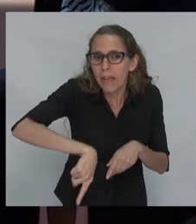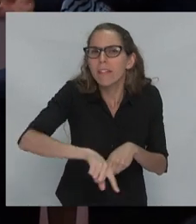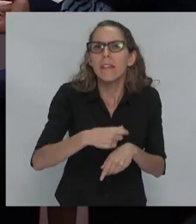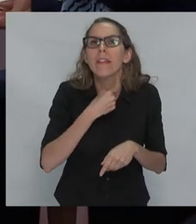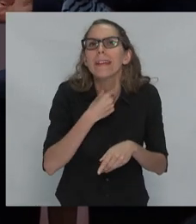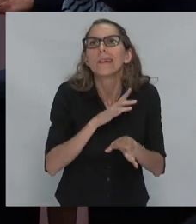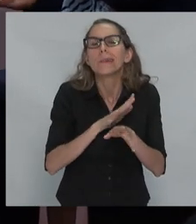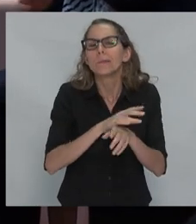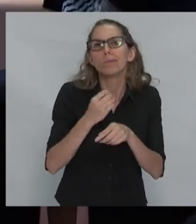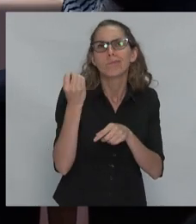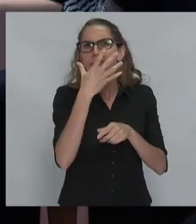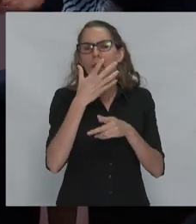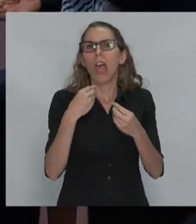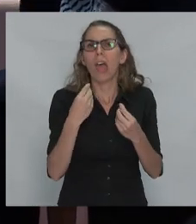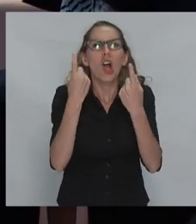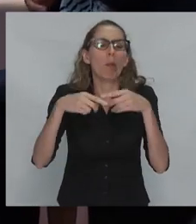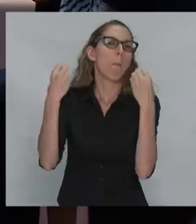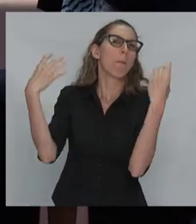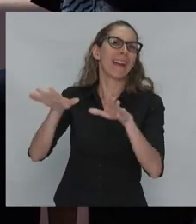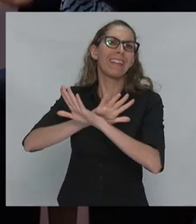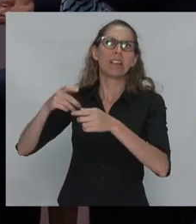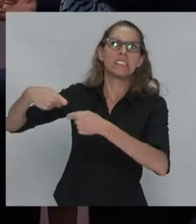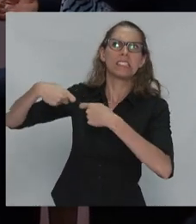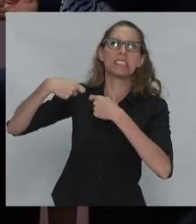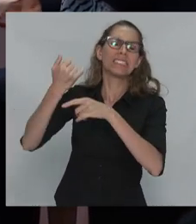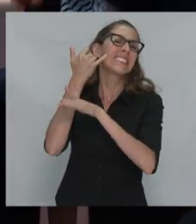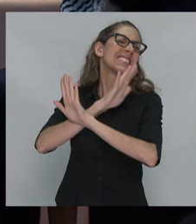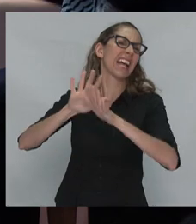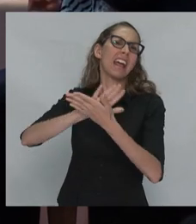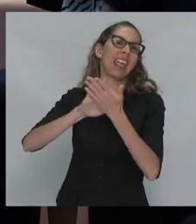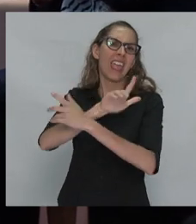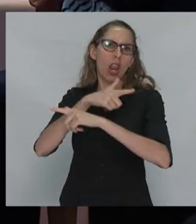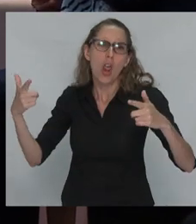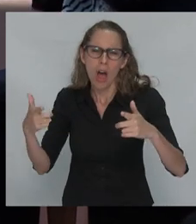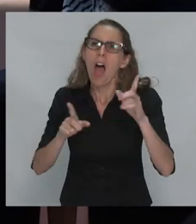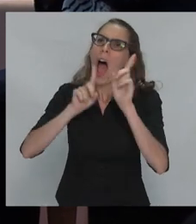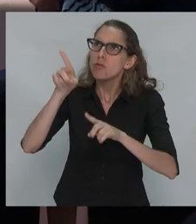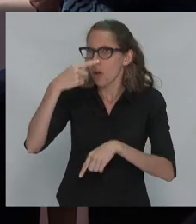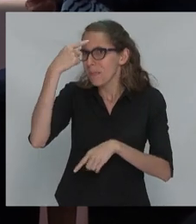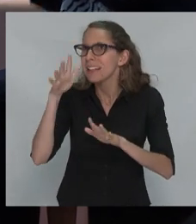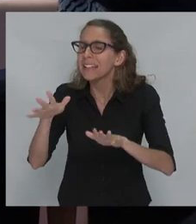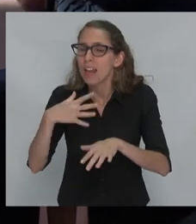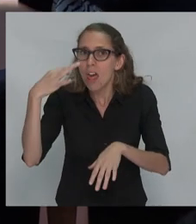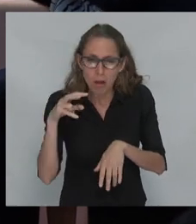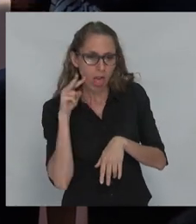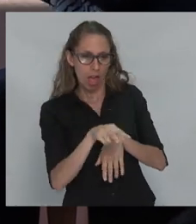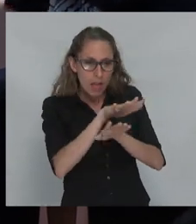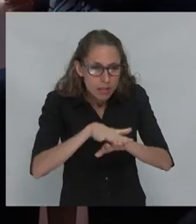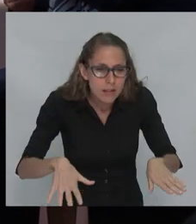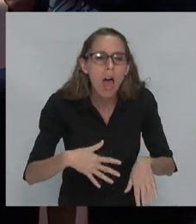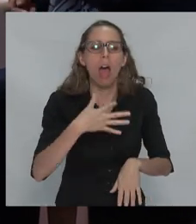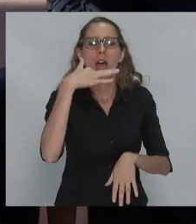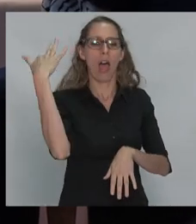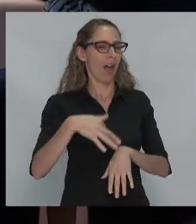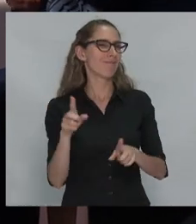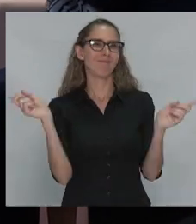convencer que todo está perdido. Y algunos piensan que todo está perdido, Los niños palestinos nos enseñan que nada está